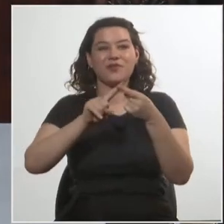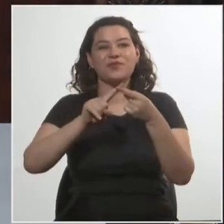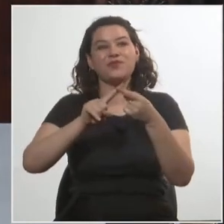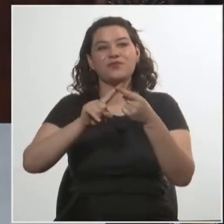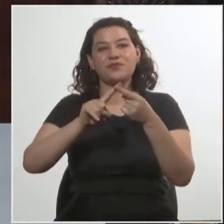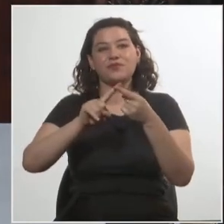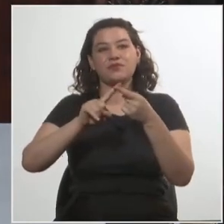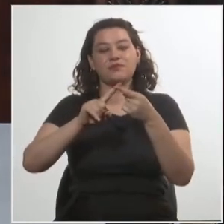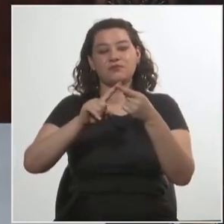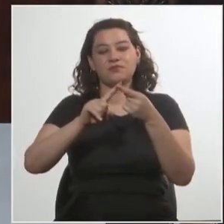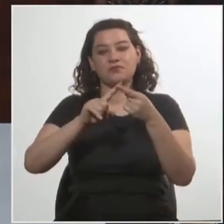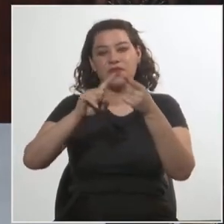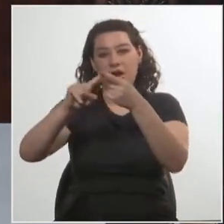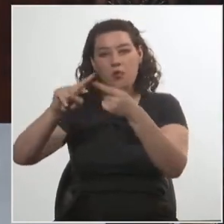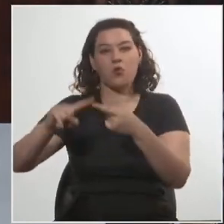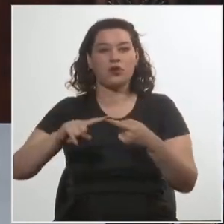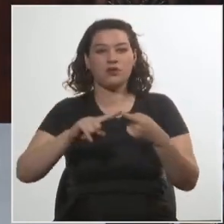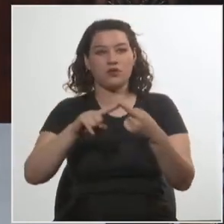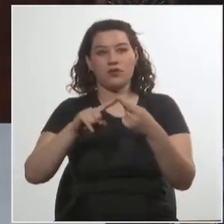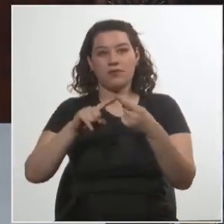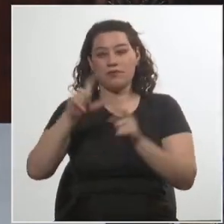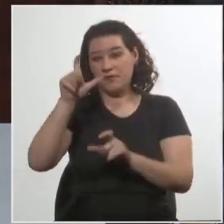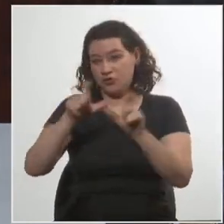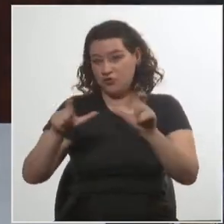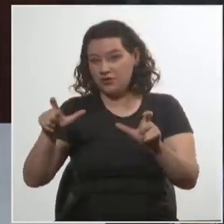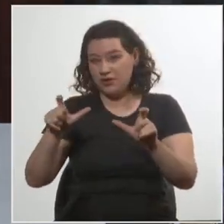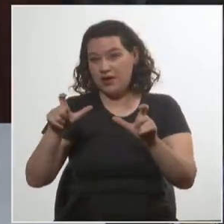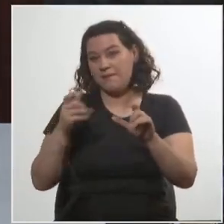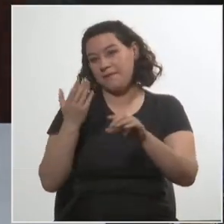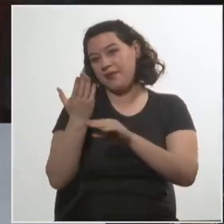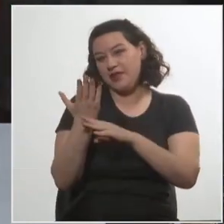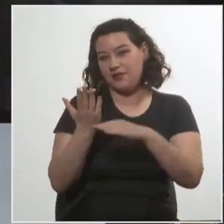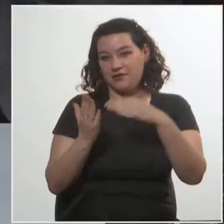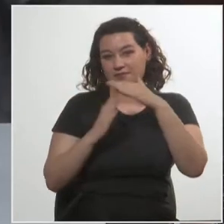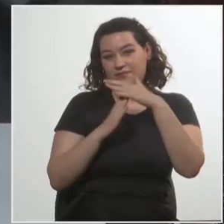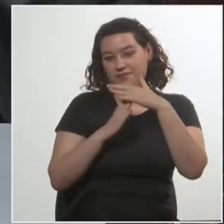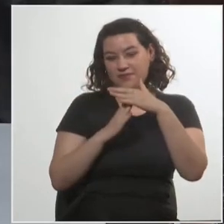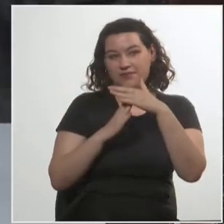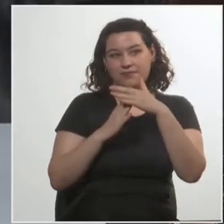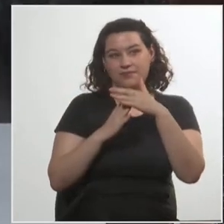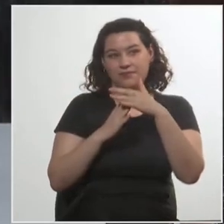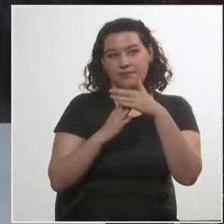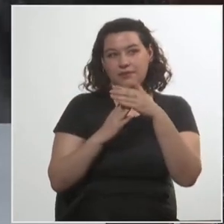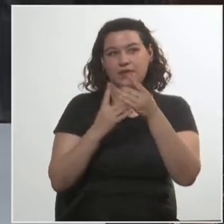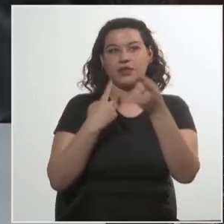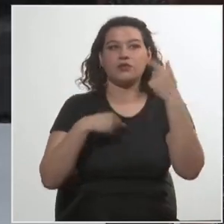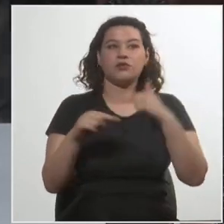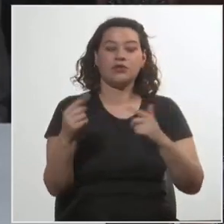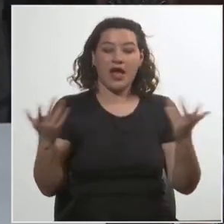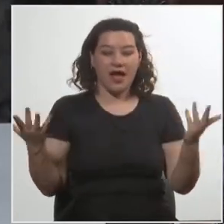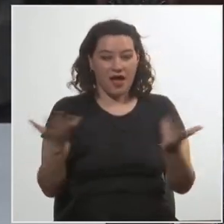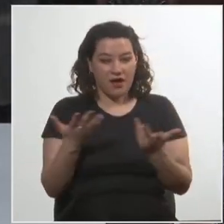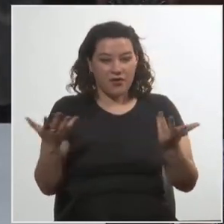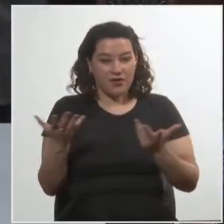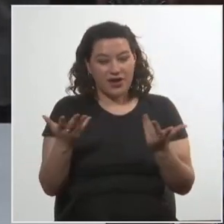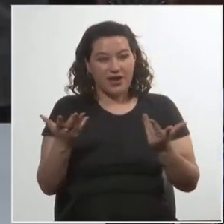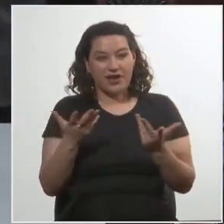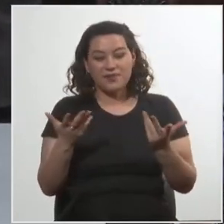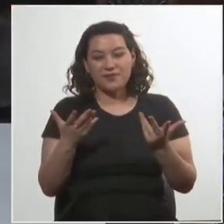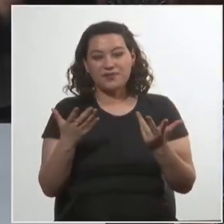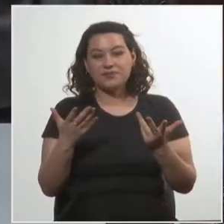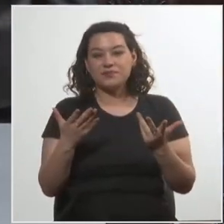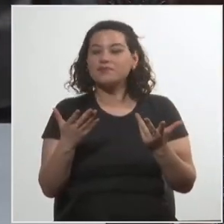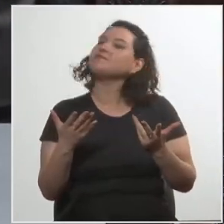trabajado entre quienes habían solicitado el cuarto intermedio vamos a proceder entonces